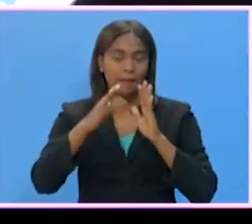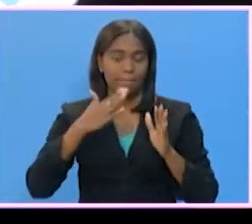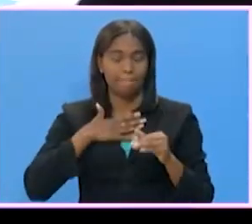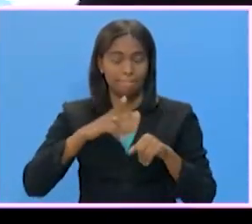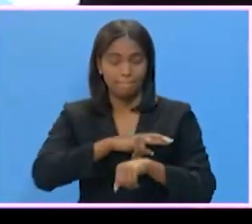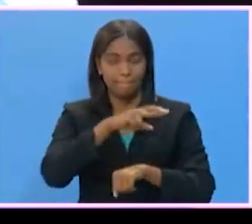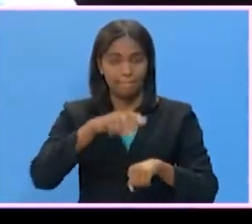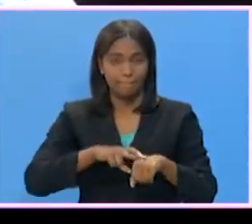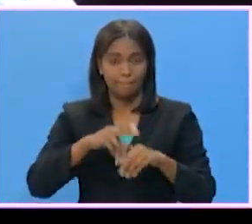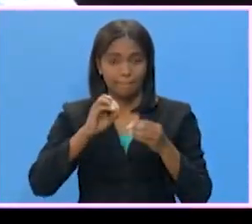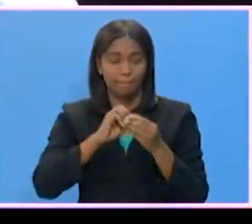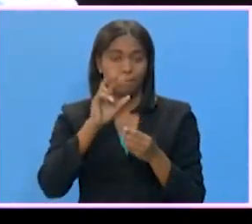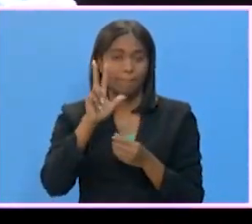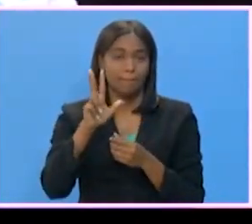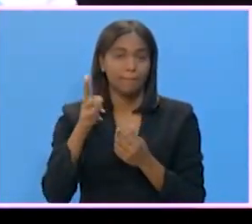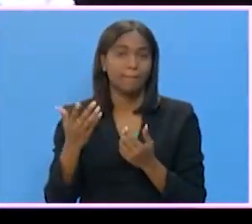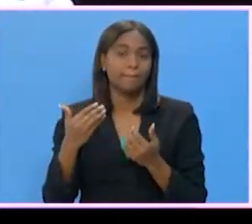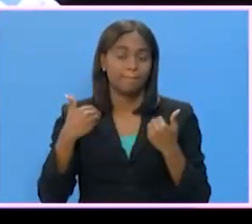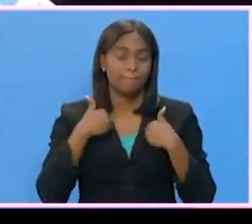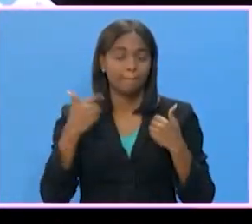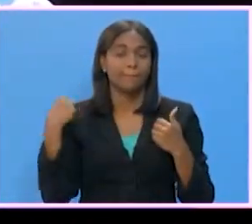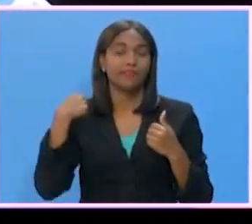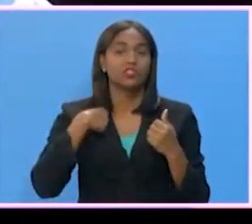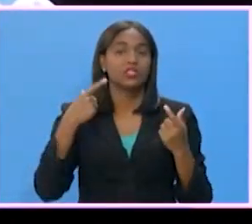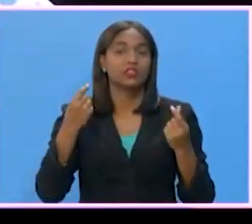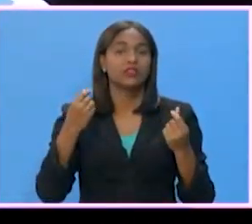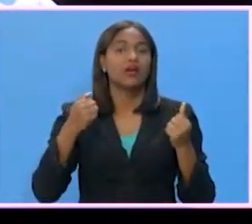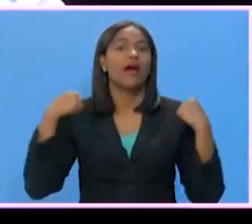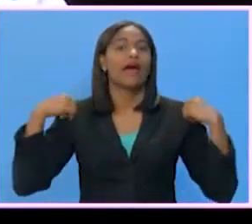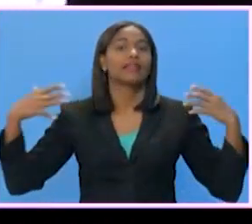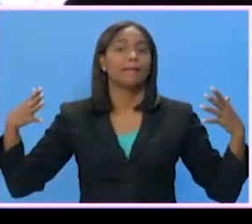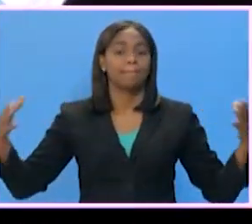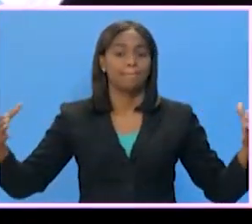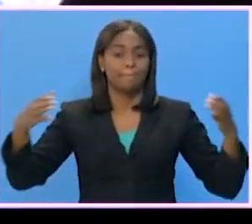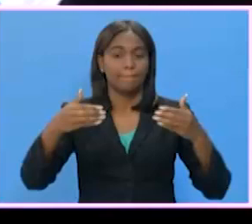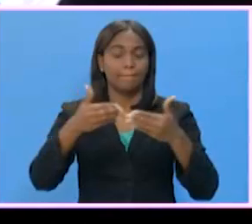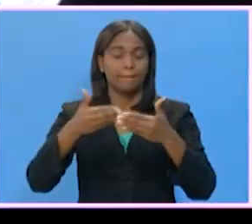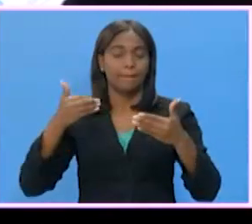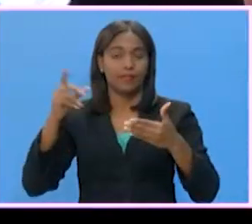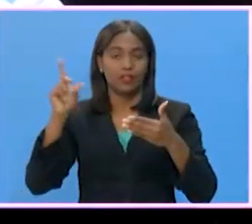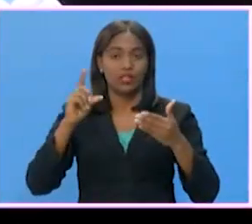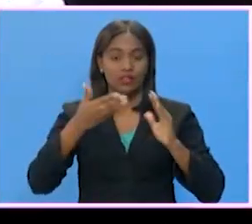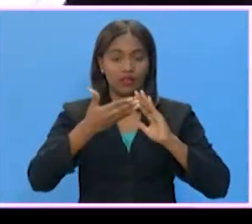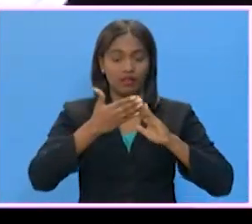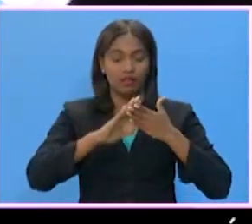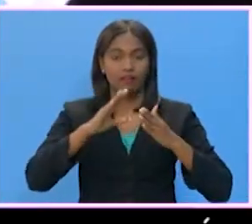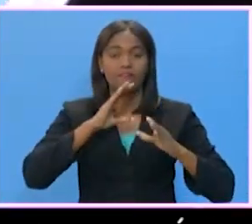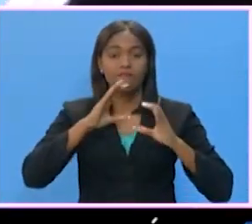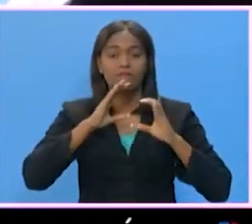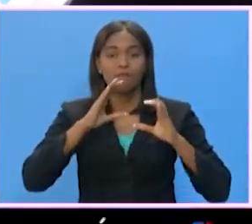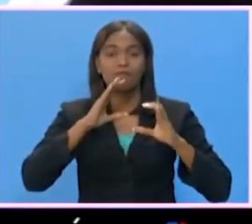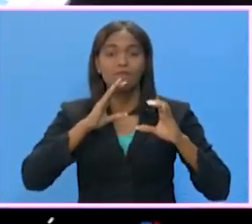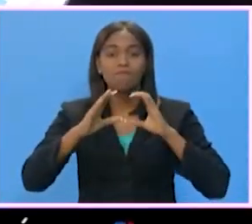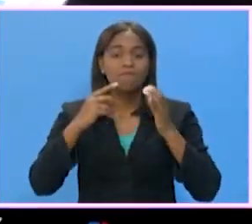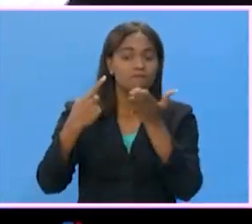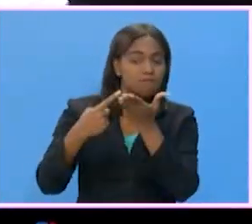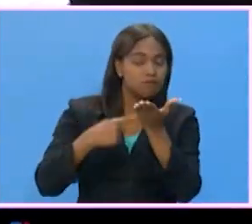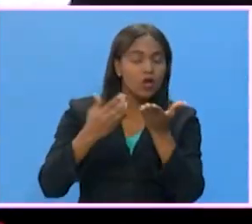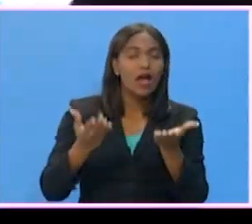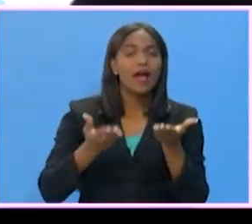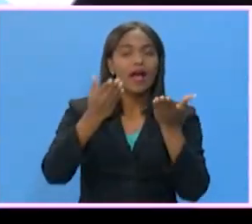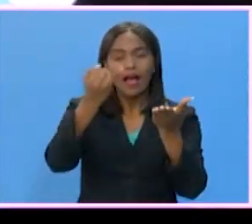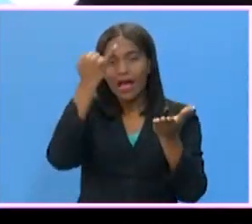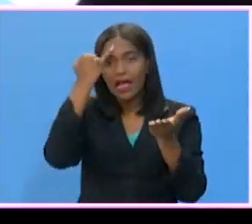en la circunscripción 3, nosotros hicimos una gran asamblea donde los comunitarios, la gente del pueblo fue y llevó